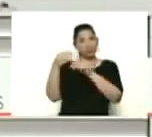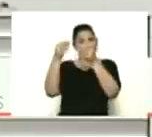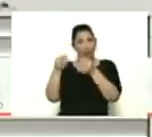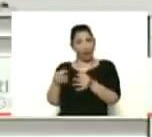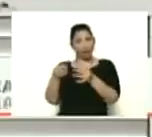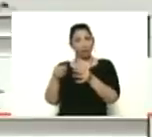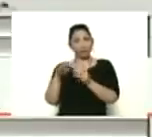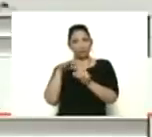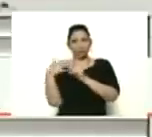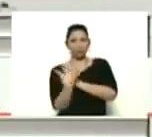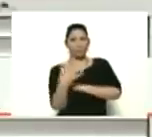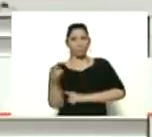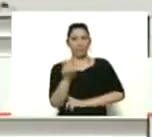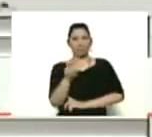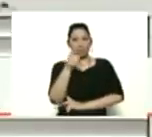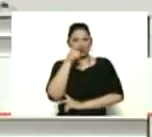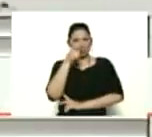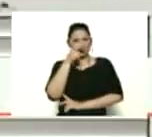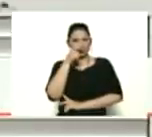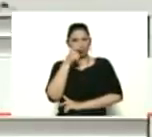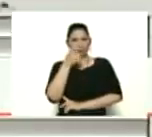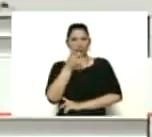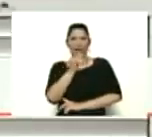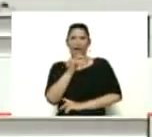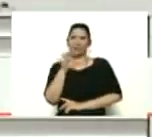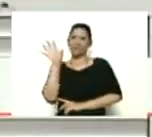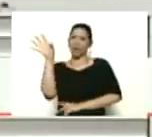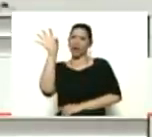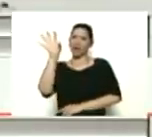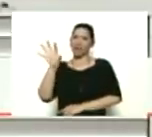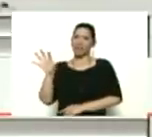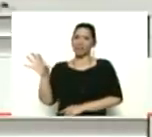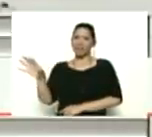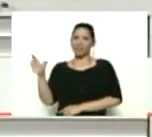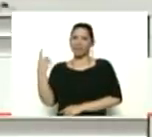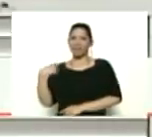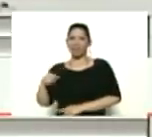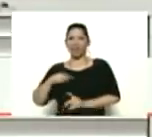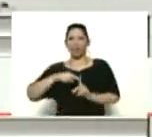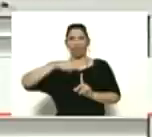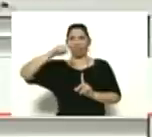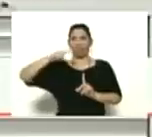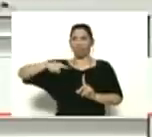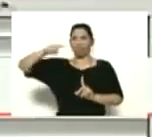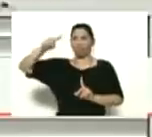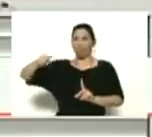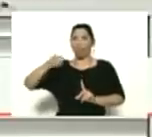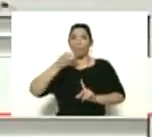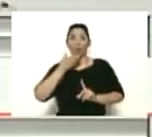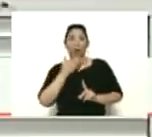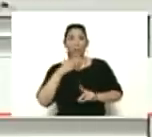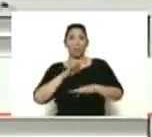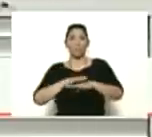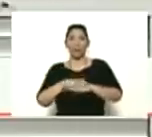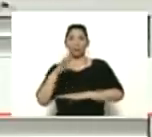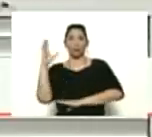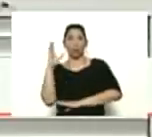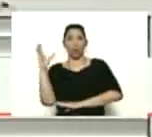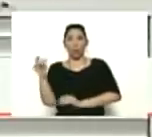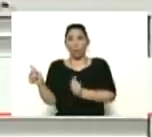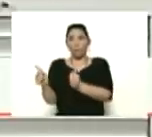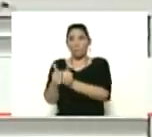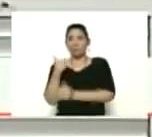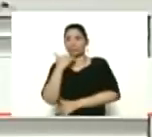que rodean a Venezuela, que son aquellos países que tienen curvas exponenciales, como el caso de Colombia,